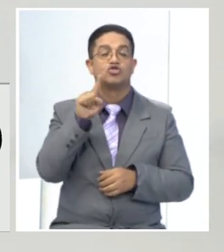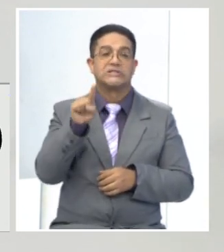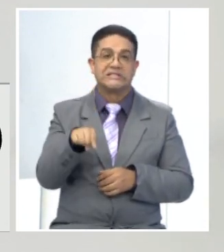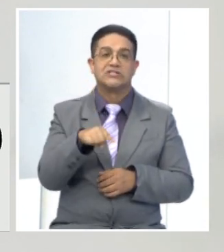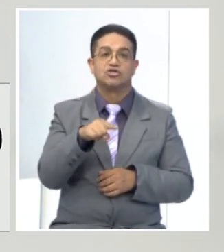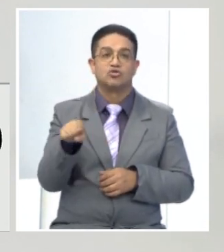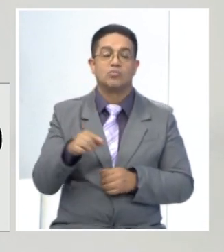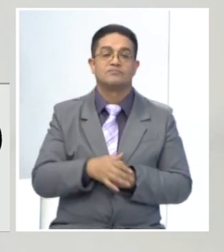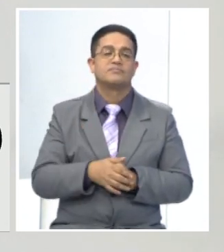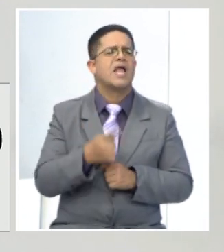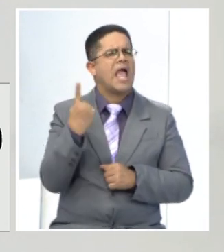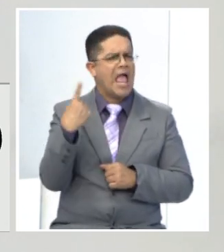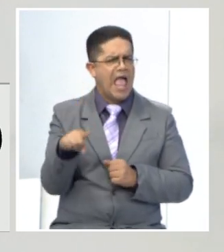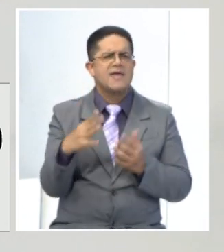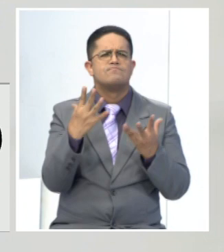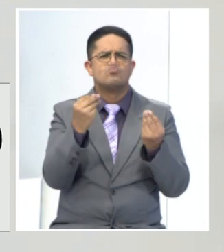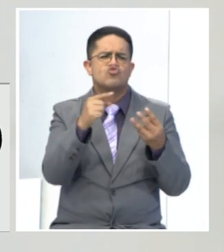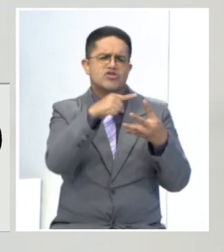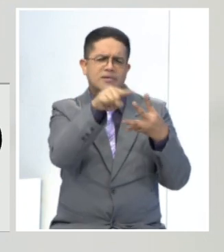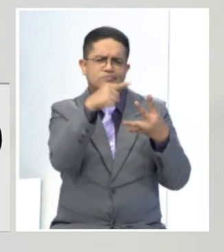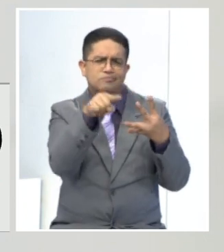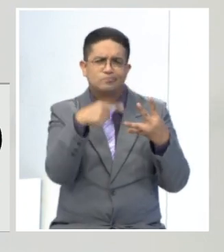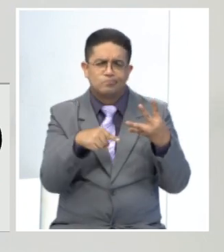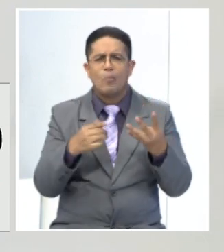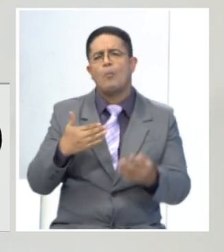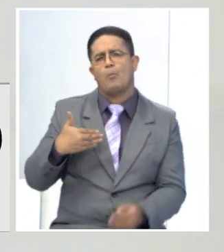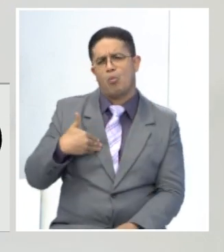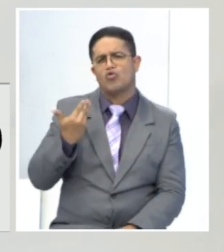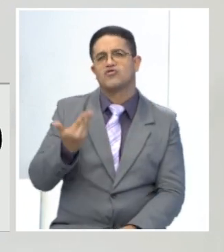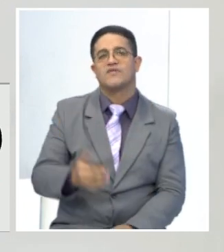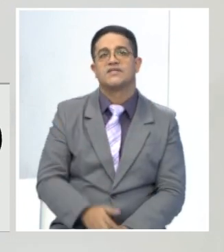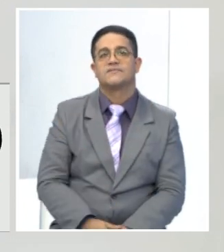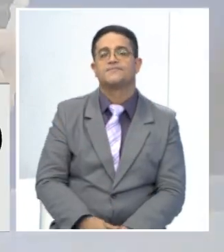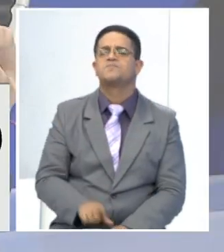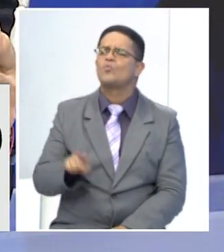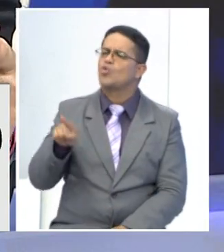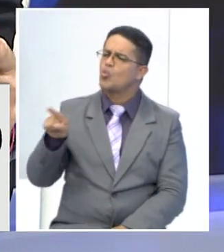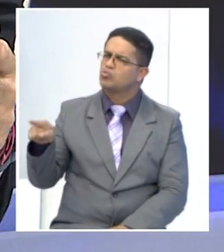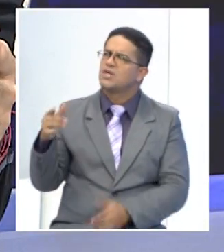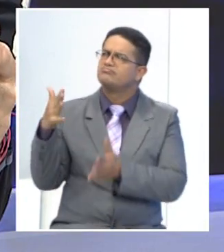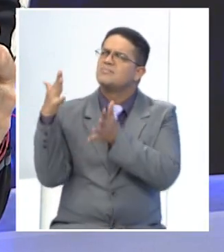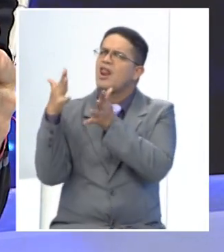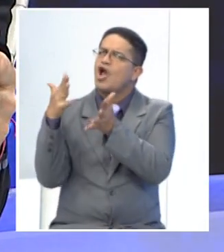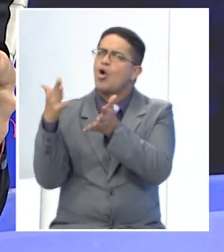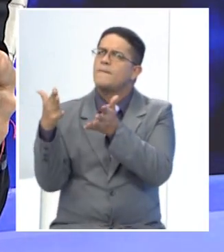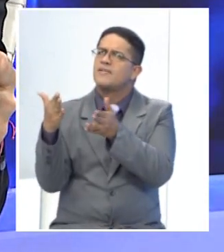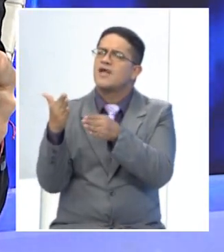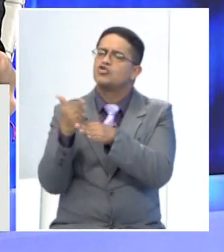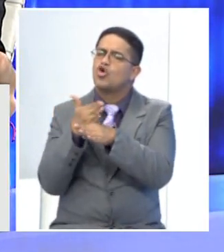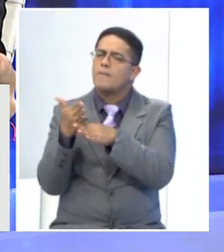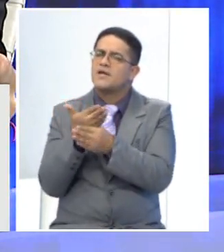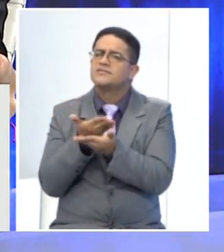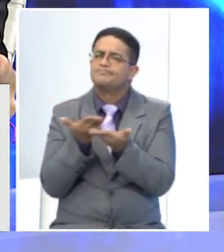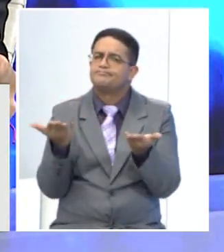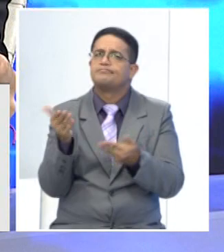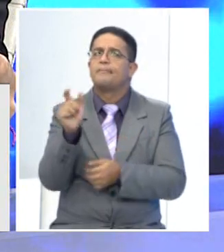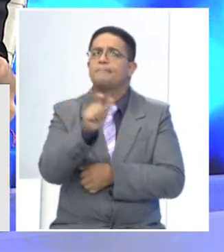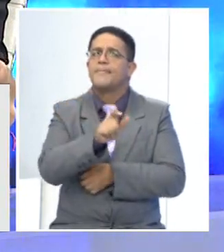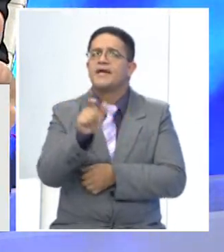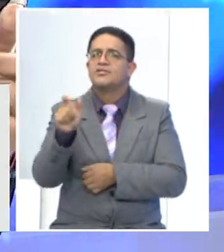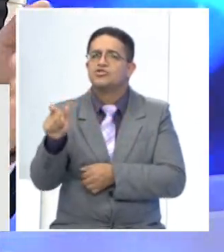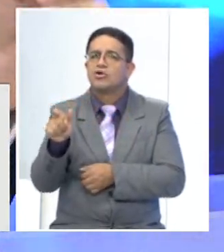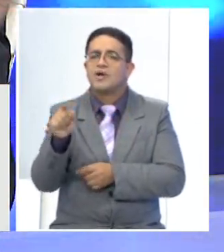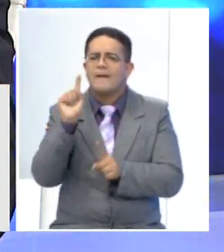tenemos un abanico de posibilidades presentes en nuestro país. ¿Cuáles son esas recomendaciones que usted puede compartir con esas pacientes al momento